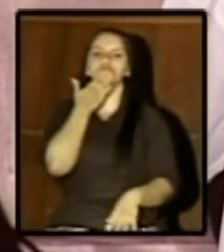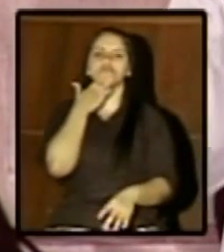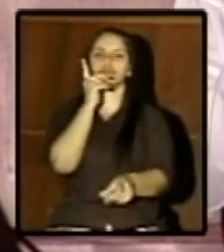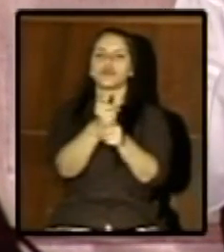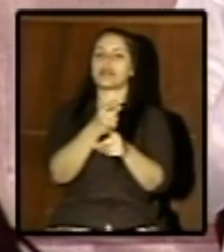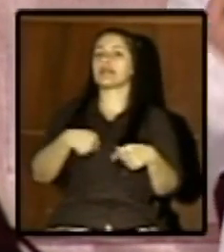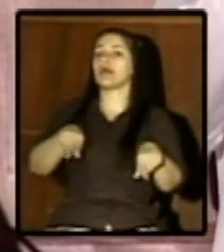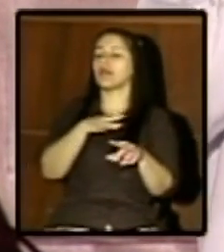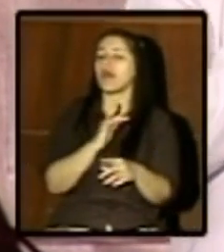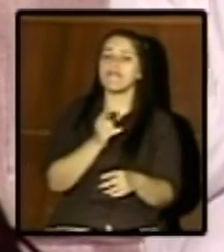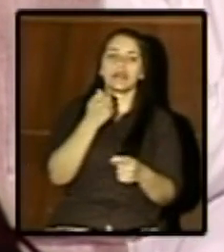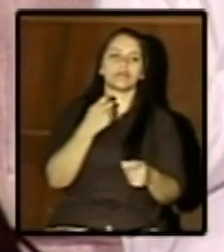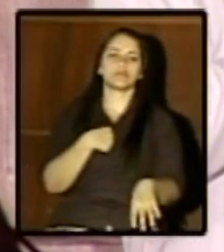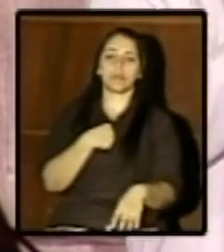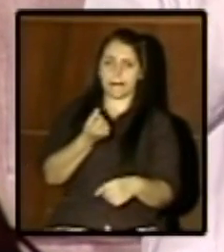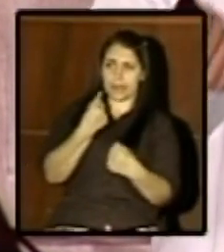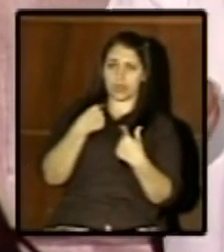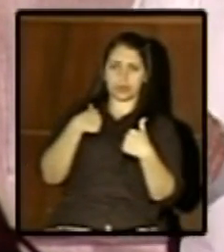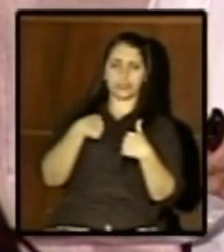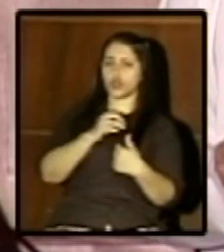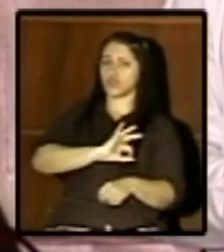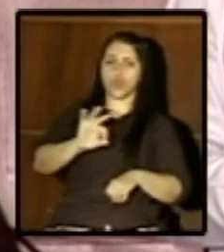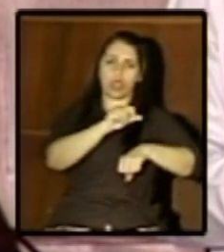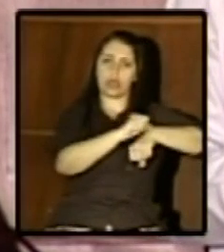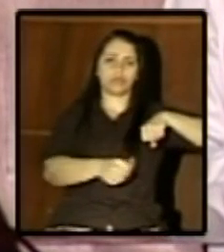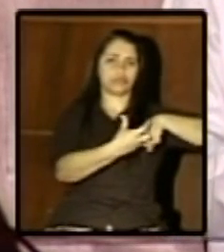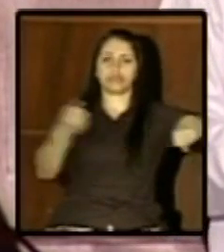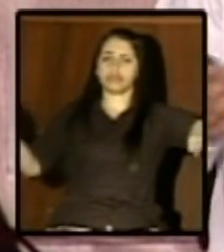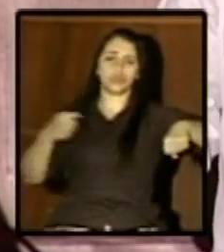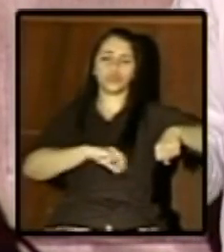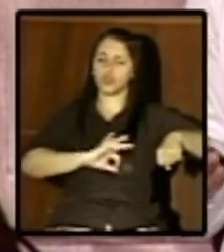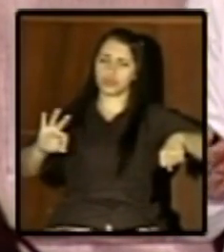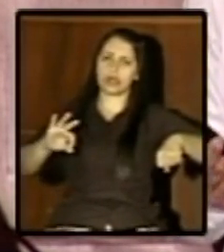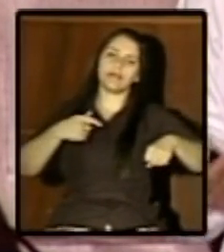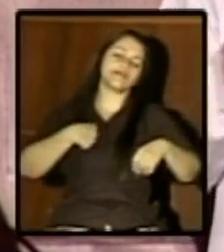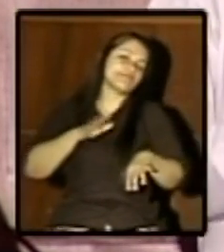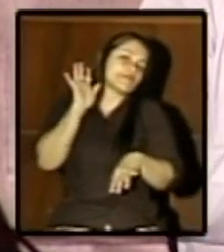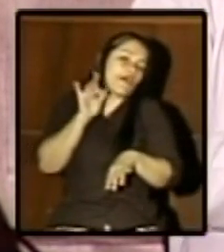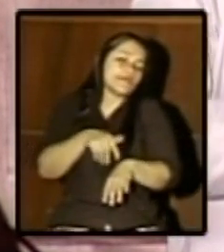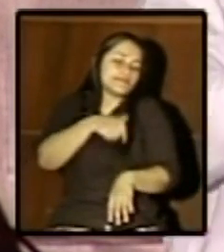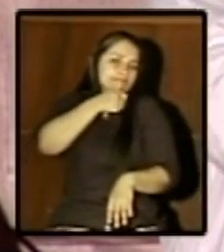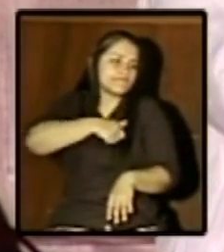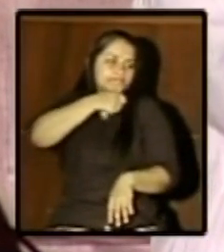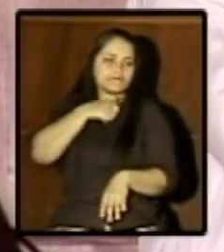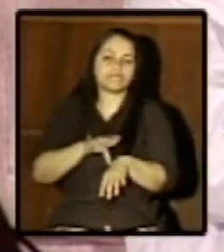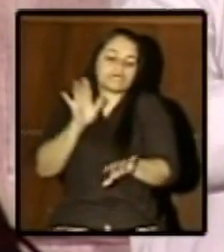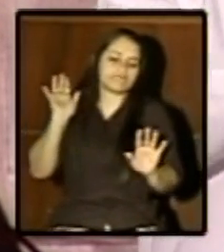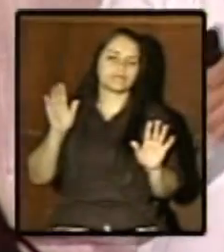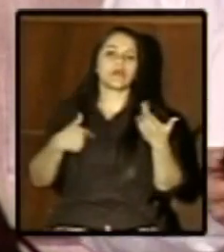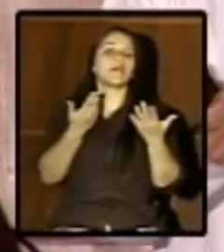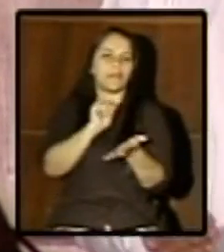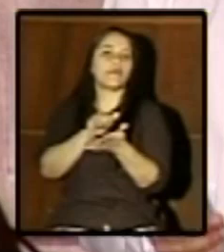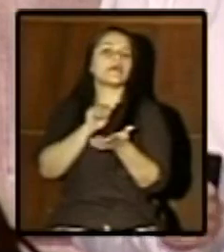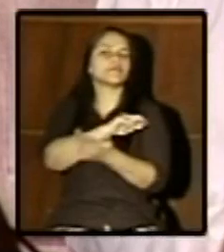ortopedia, pero es buena cuando se necesita, cuando se requiere. Si ustedes me preguntan a mí, yo preferiría nunca ponerme